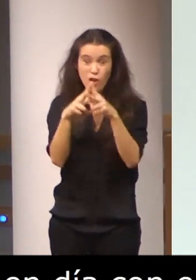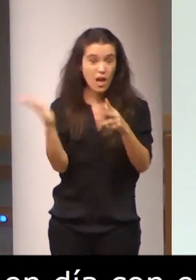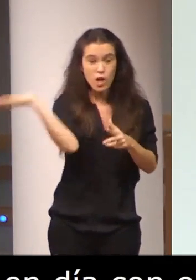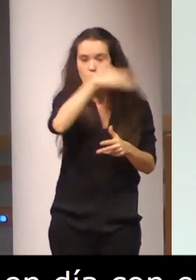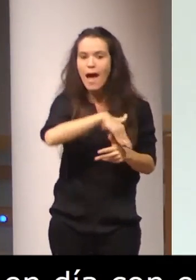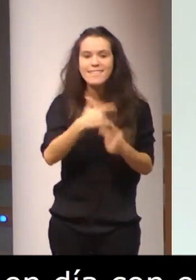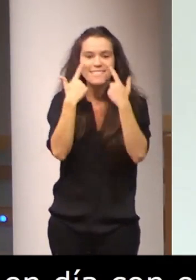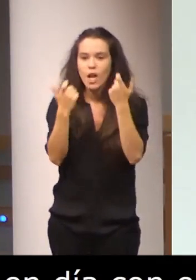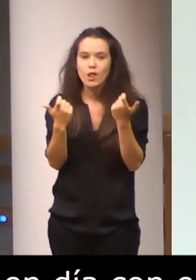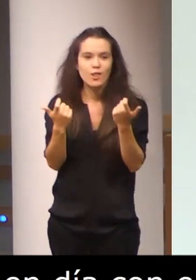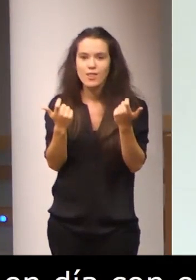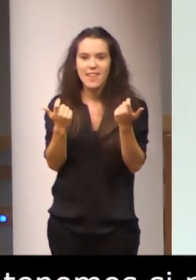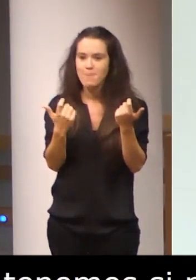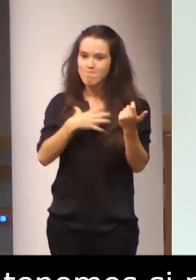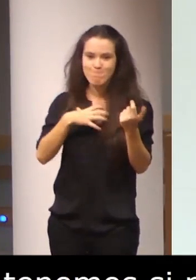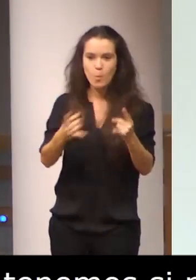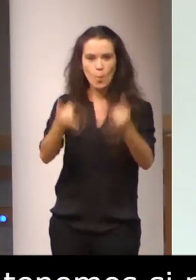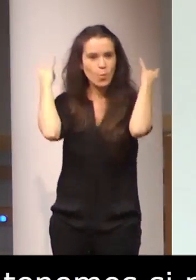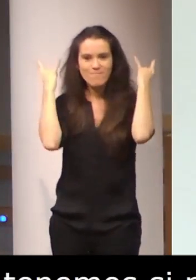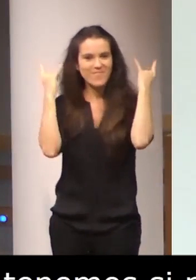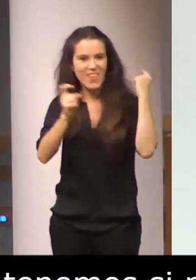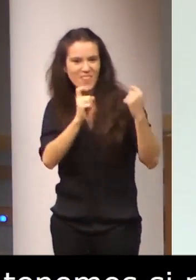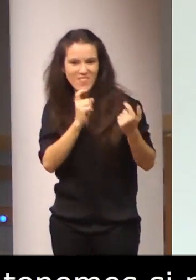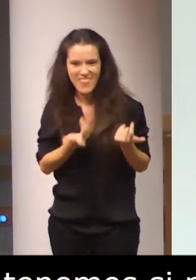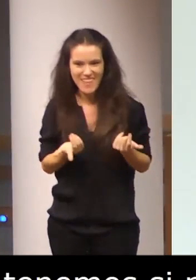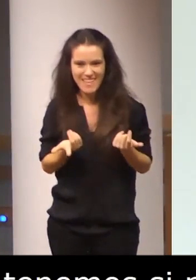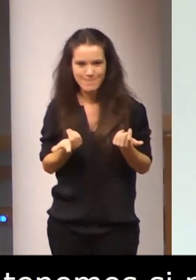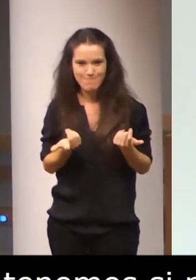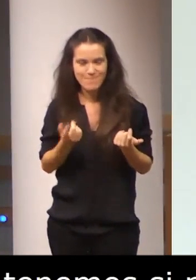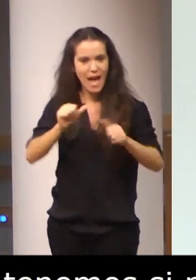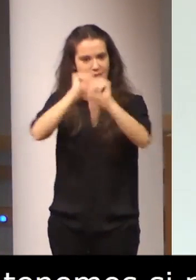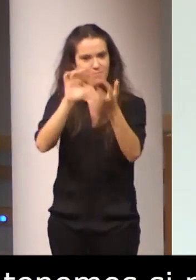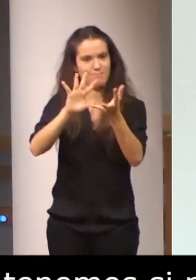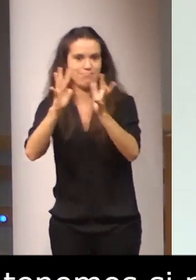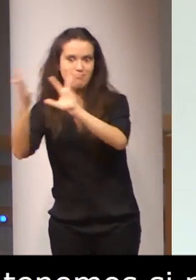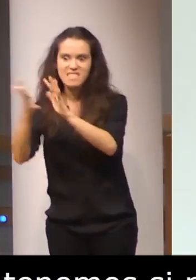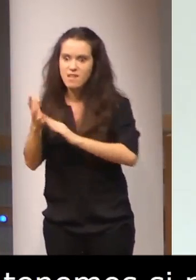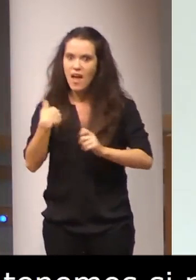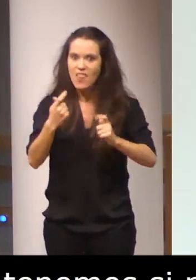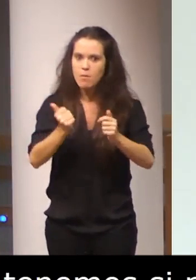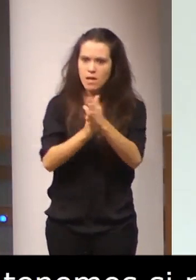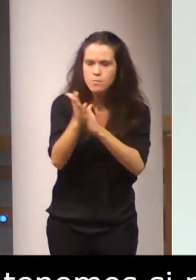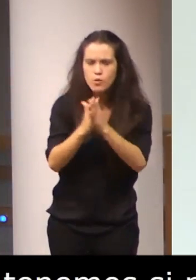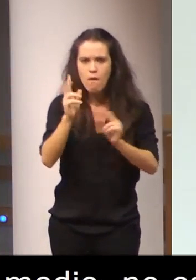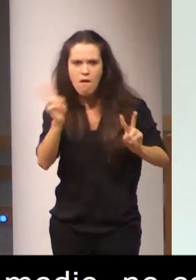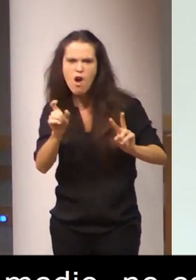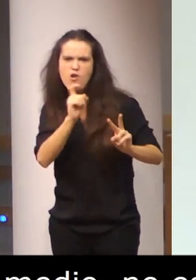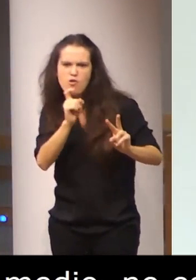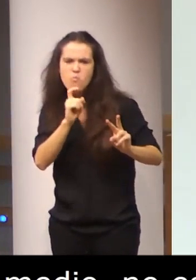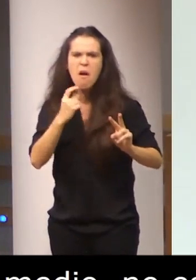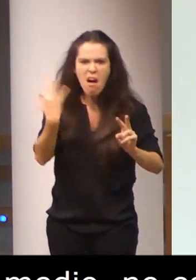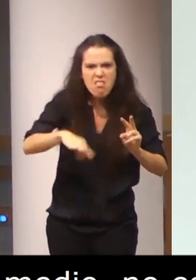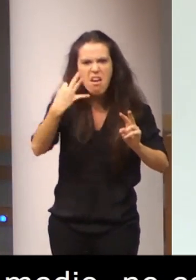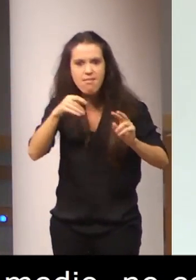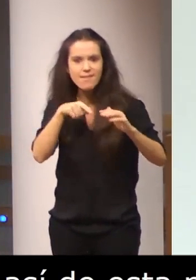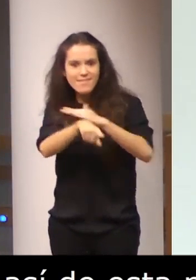medio, no es posible captar casi la atención, y así de esta manera se pueden enganchar y estar más activos y